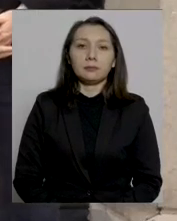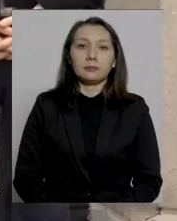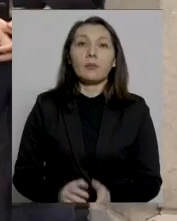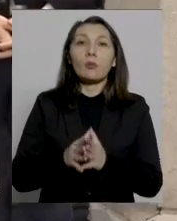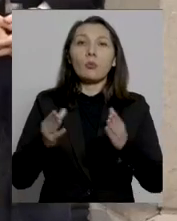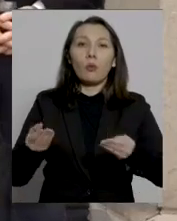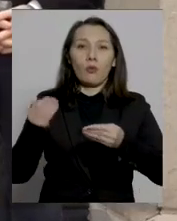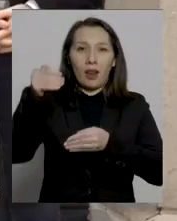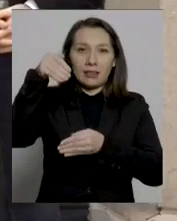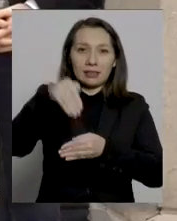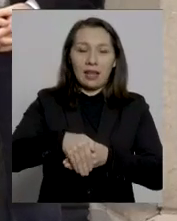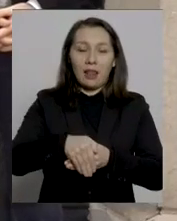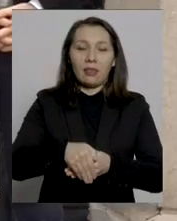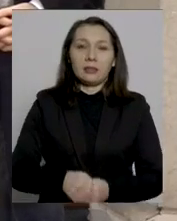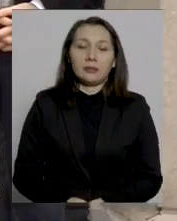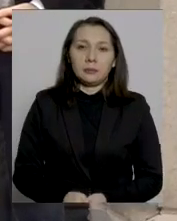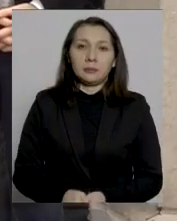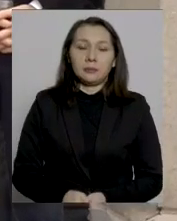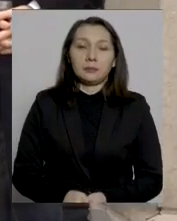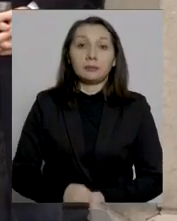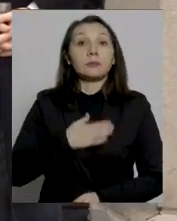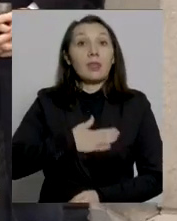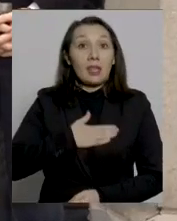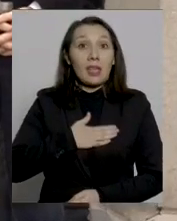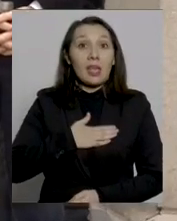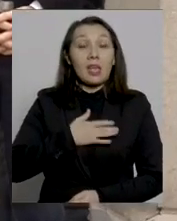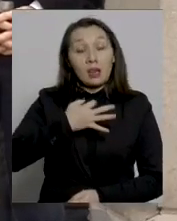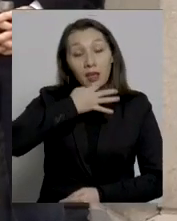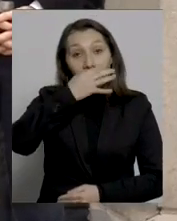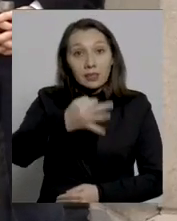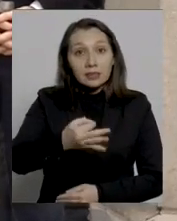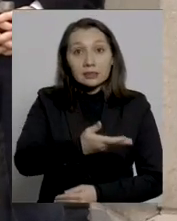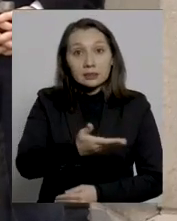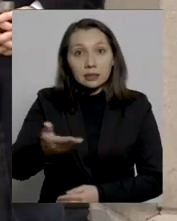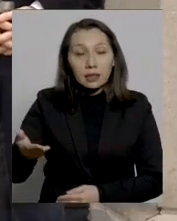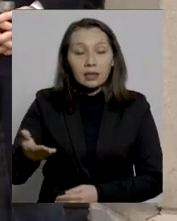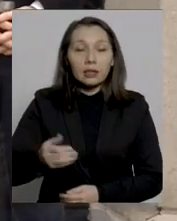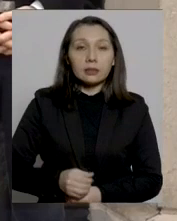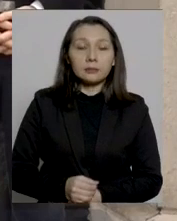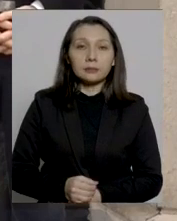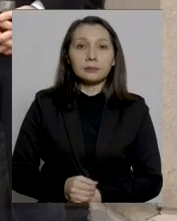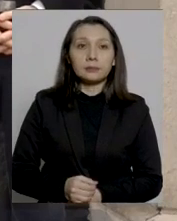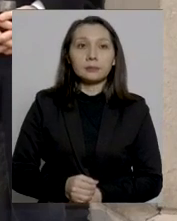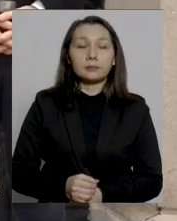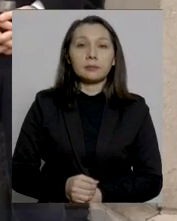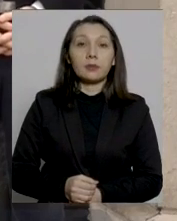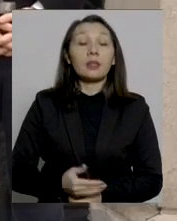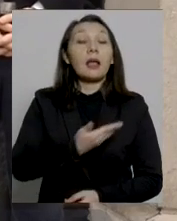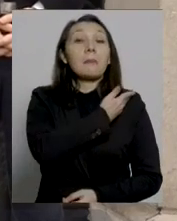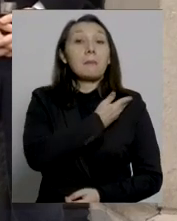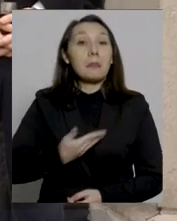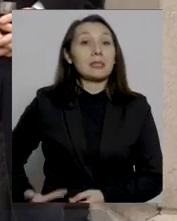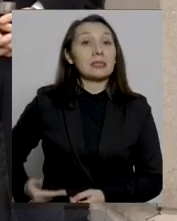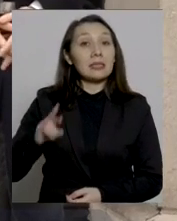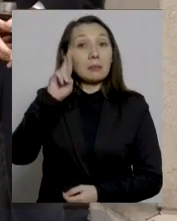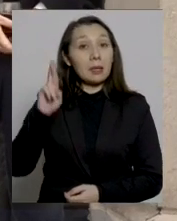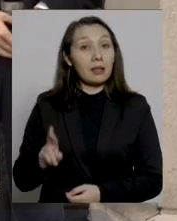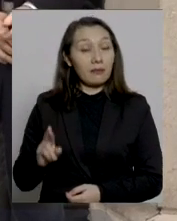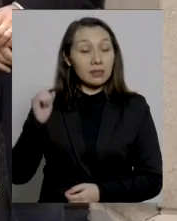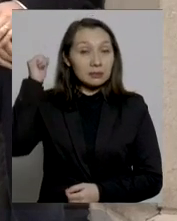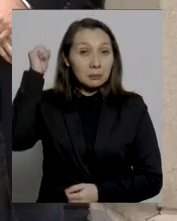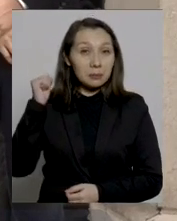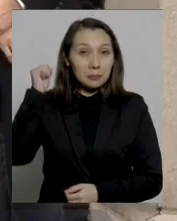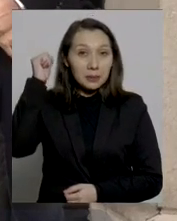Muy buenas tardes. Quisiera señalarles que el presidente de la República, Sebastián